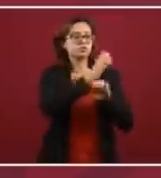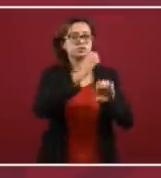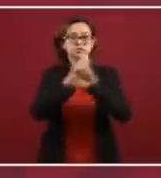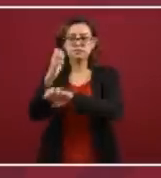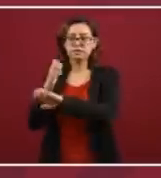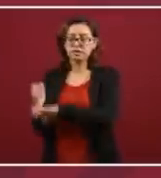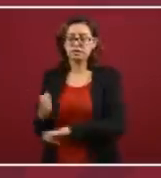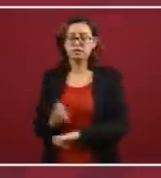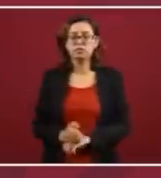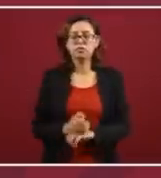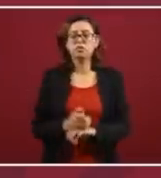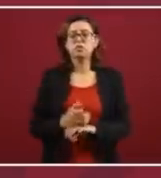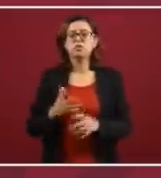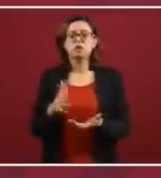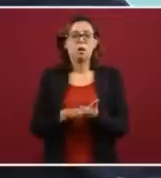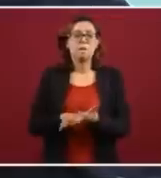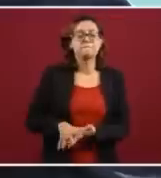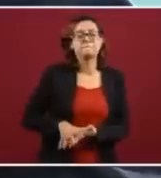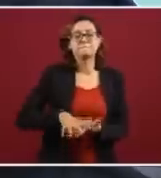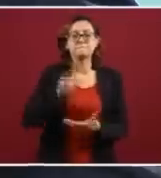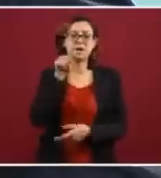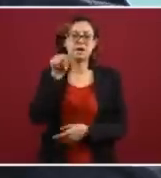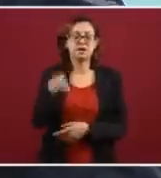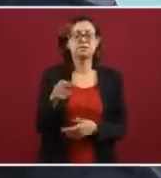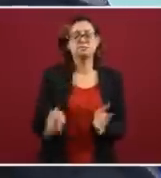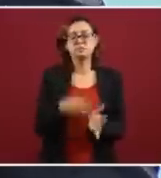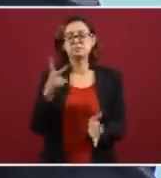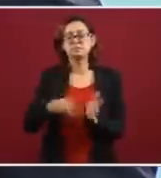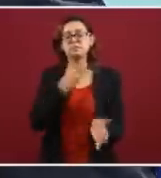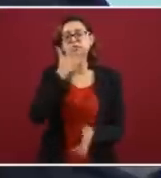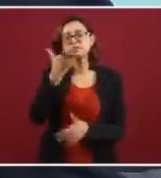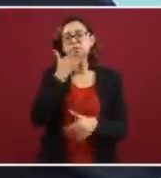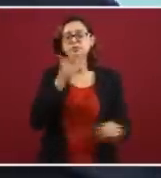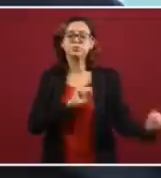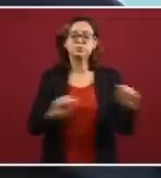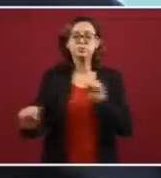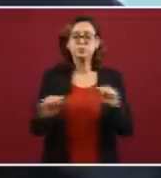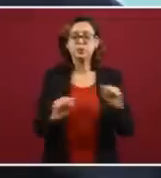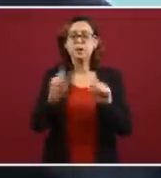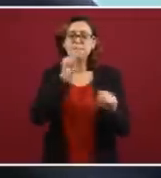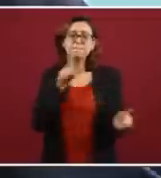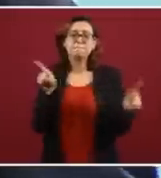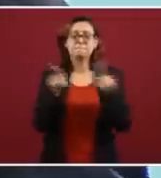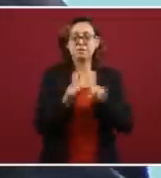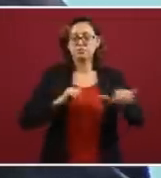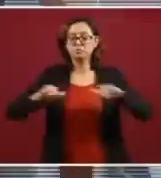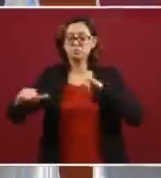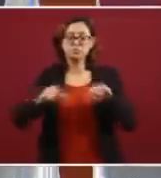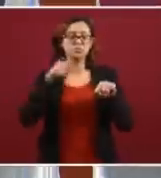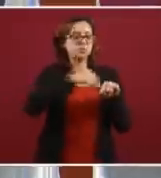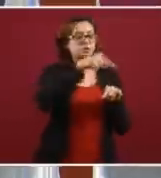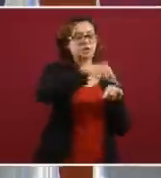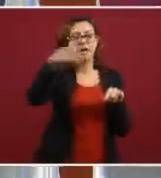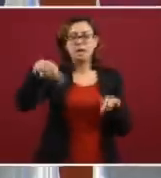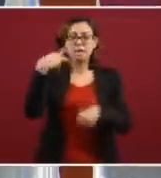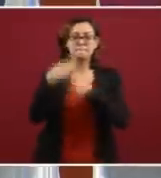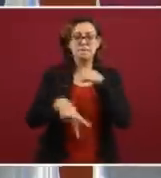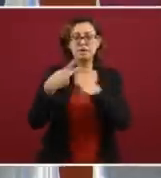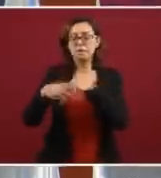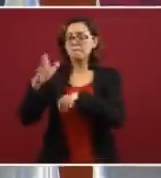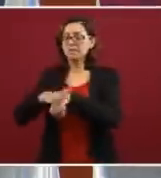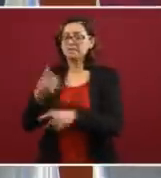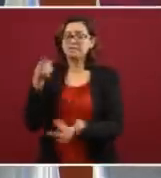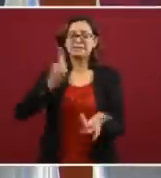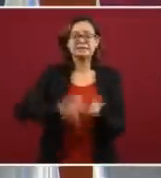que representan la mayor sismicidad, la actualización del Atlas Nacional de Riesgos, que es una herramienta con más de